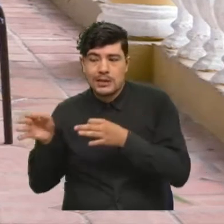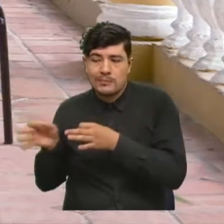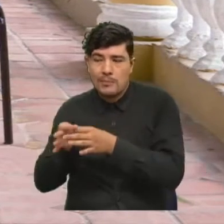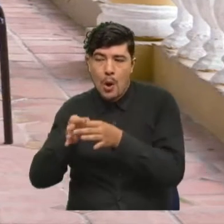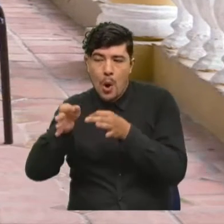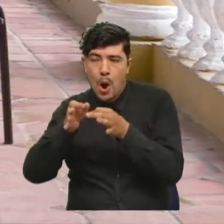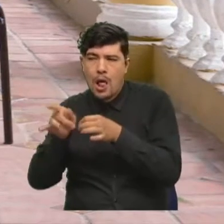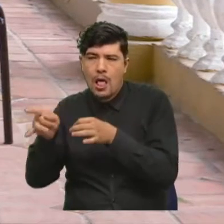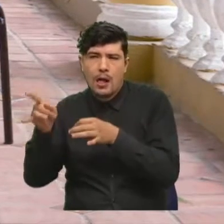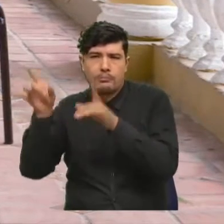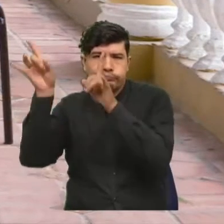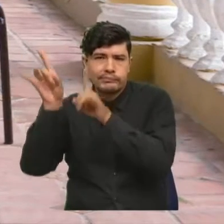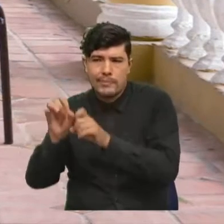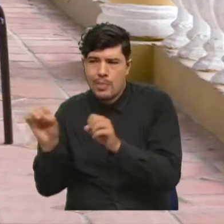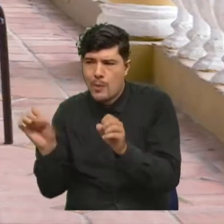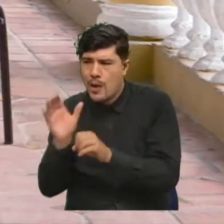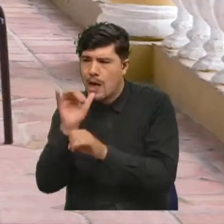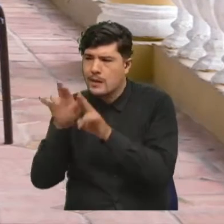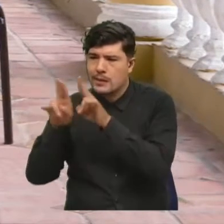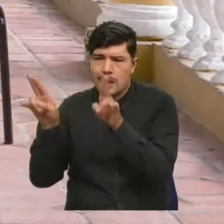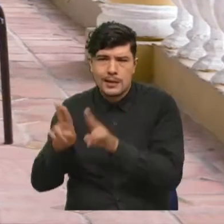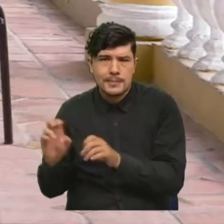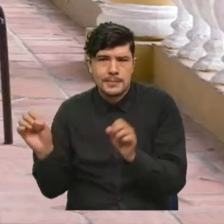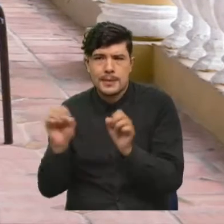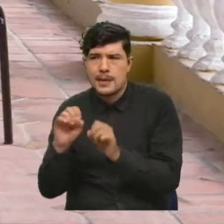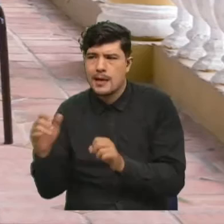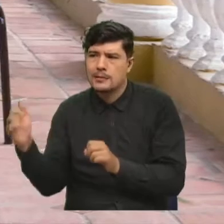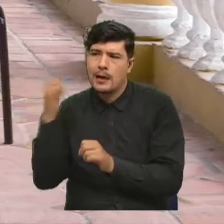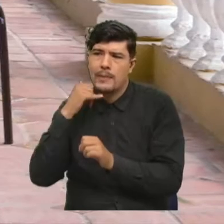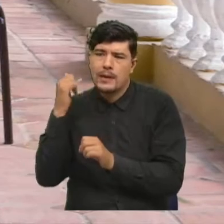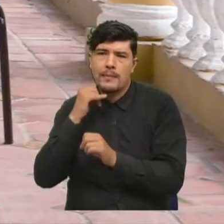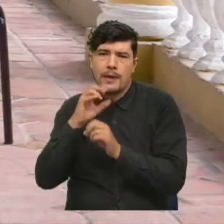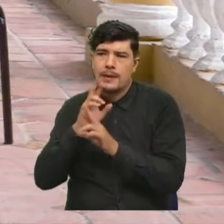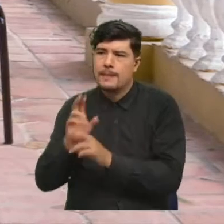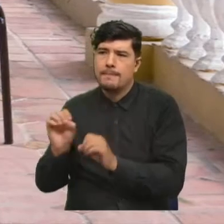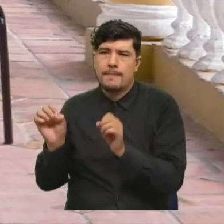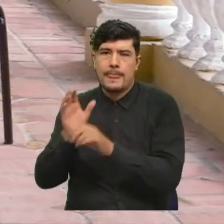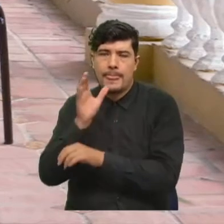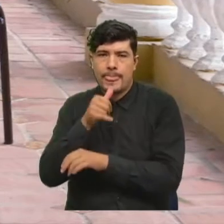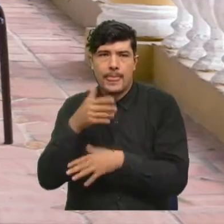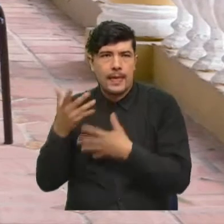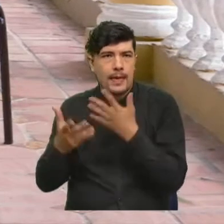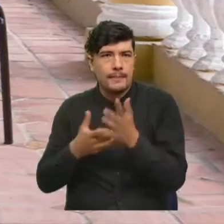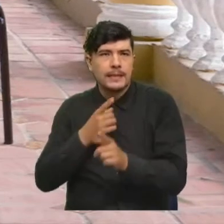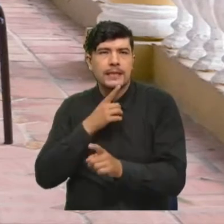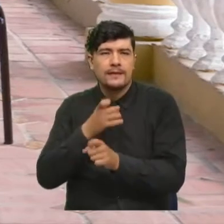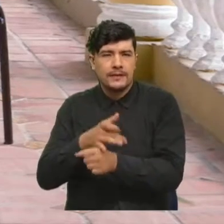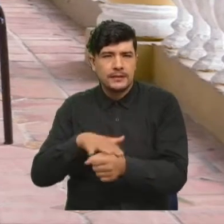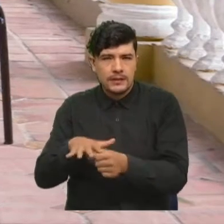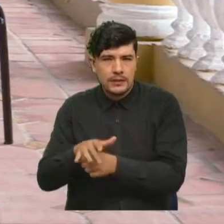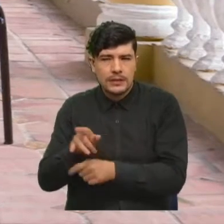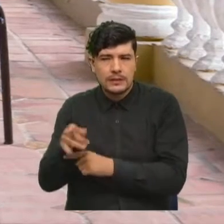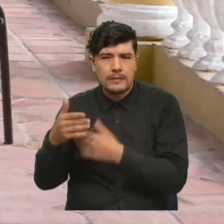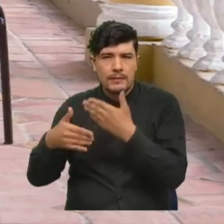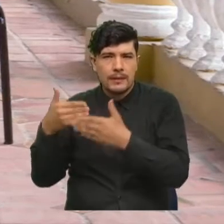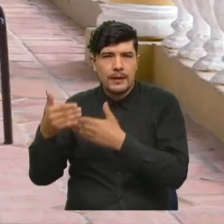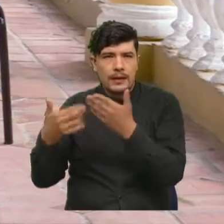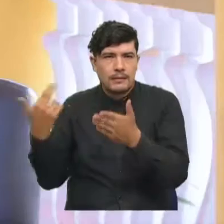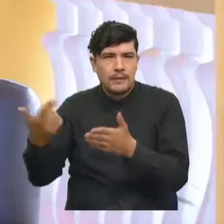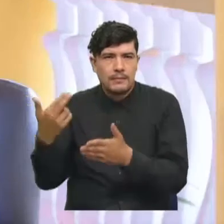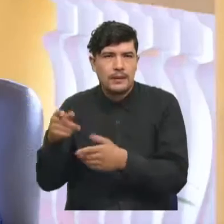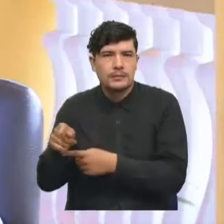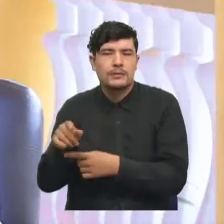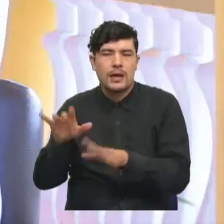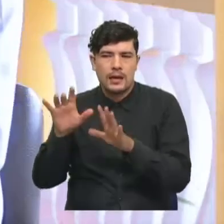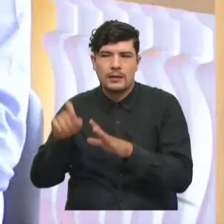contesta entonces son situaciones que desafortunadamente si uno lo vive periódicamente entonces uno dice lo tala